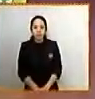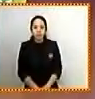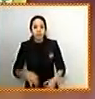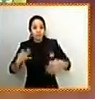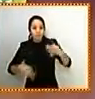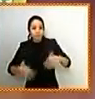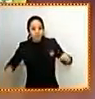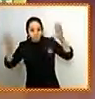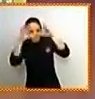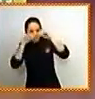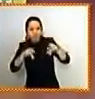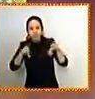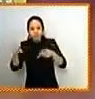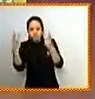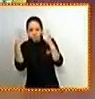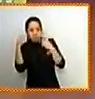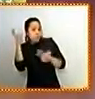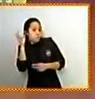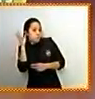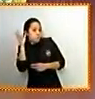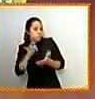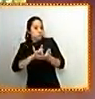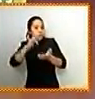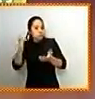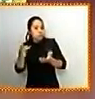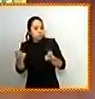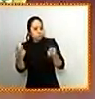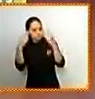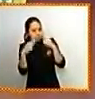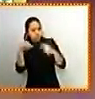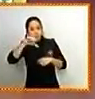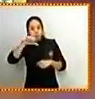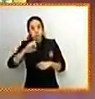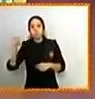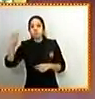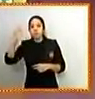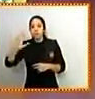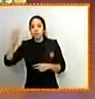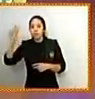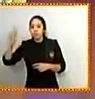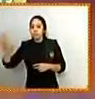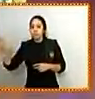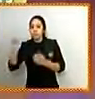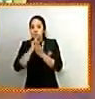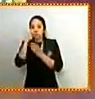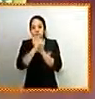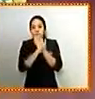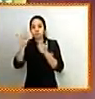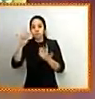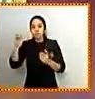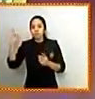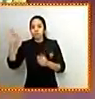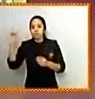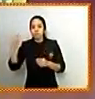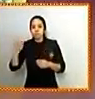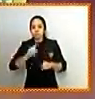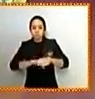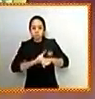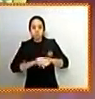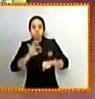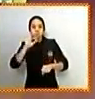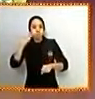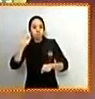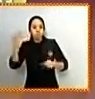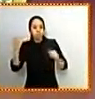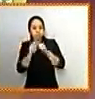Feliz noche, televidentes y radio escucha. Gracias por acompañarnos hoy martes 22 de octubre del año 2019, cuando nuestro reloj ya está marcando